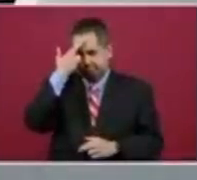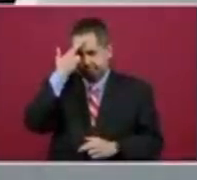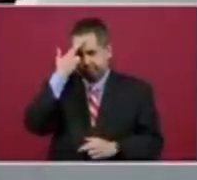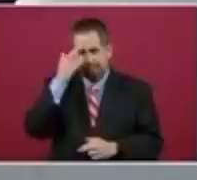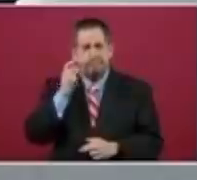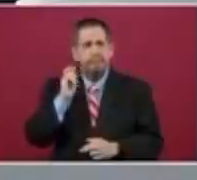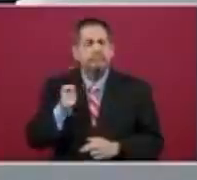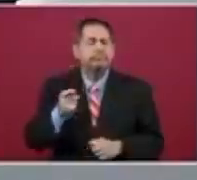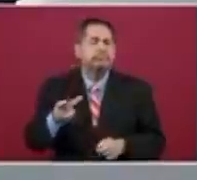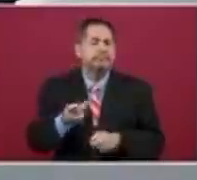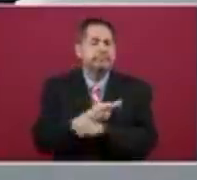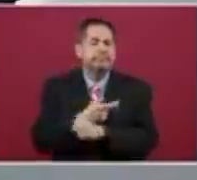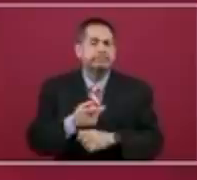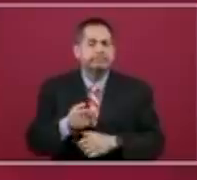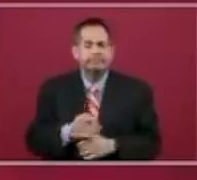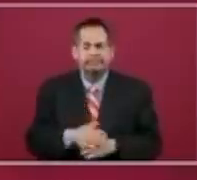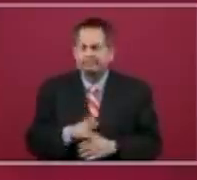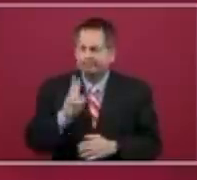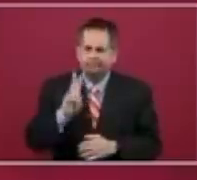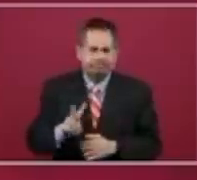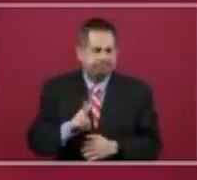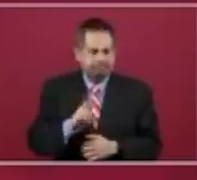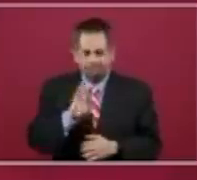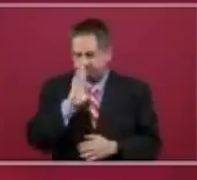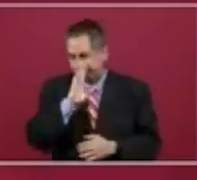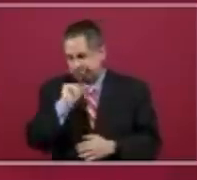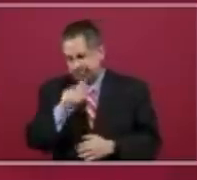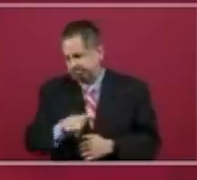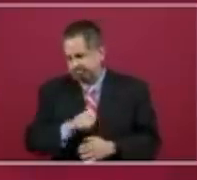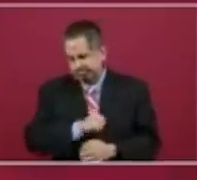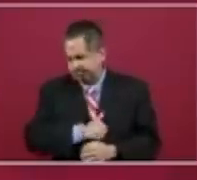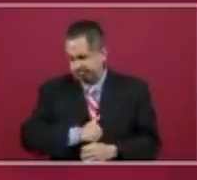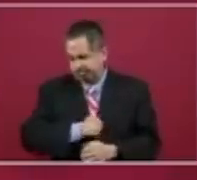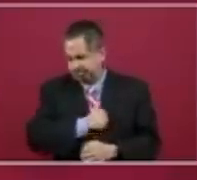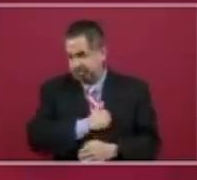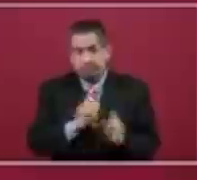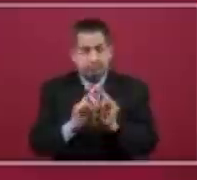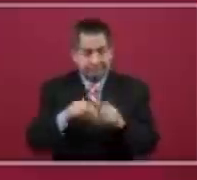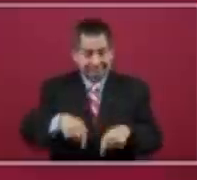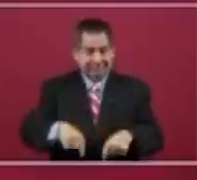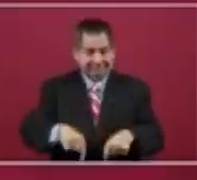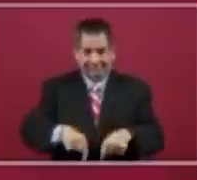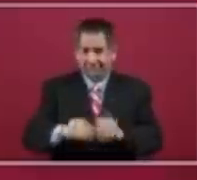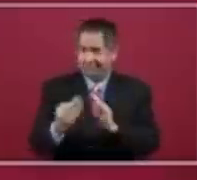los hechos tan lamentables que se dieron aquí.